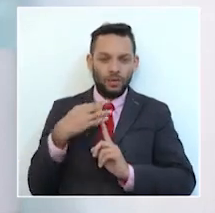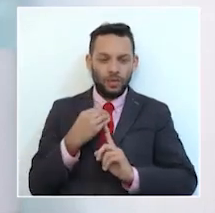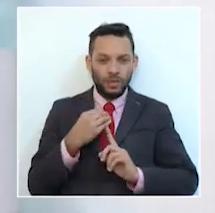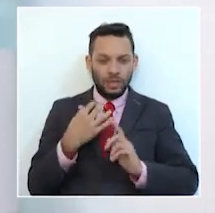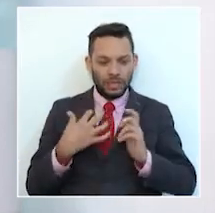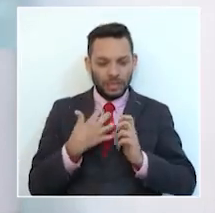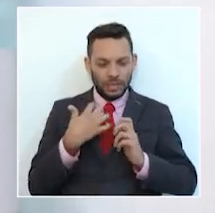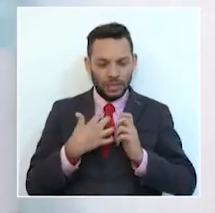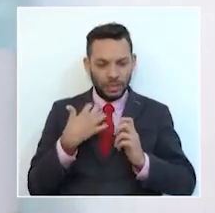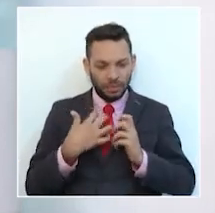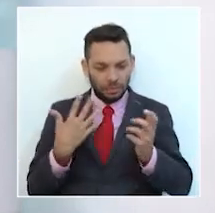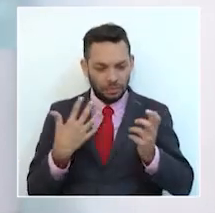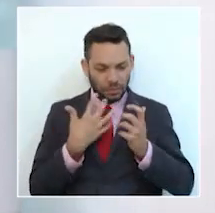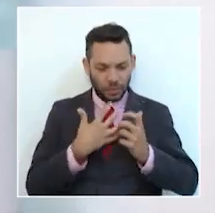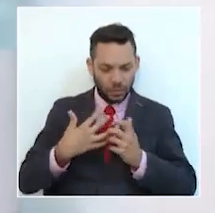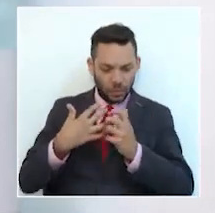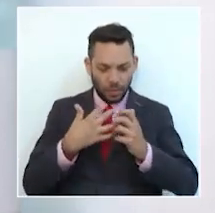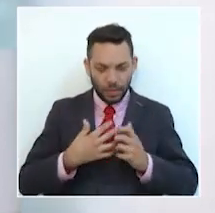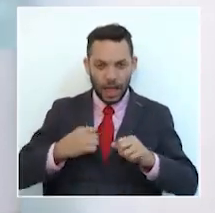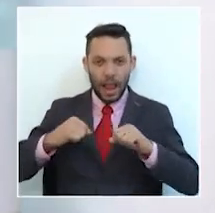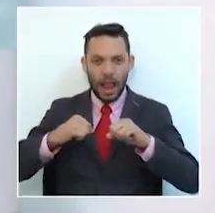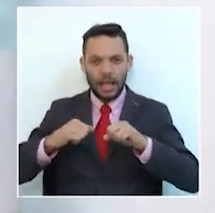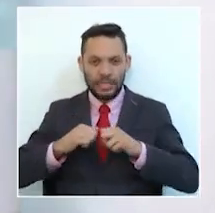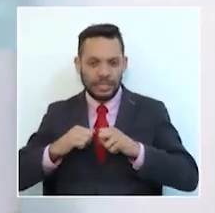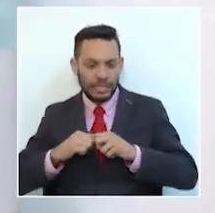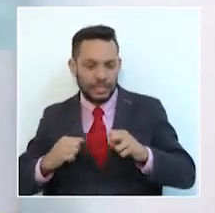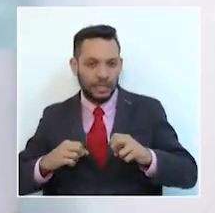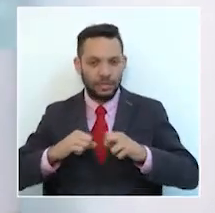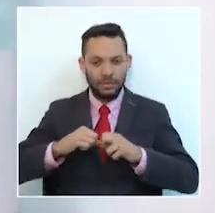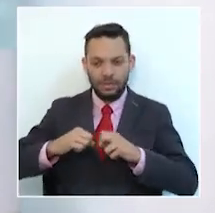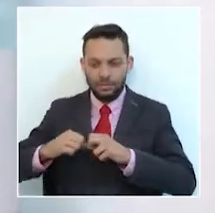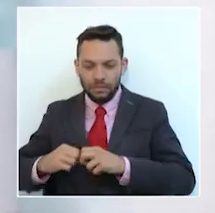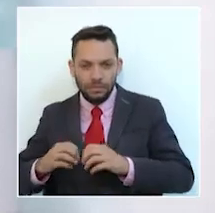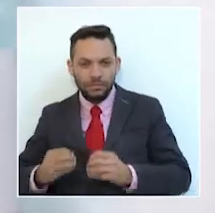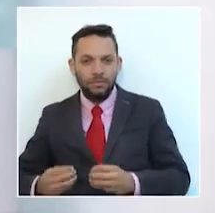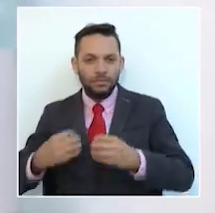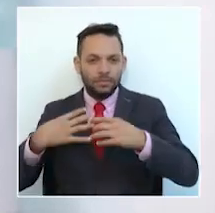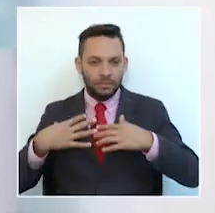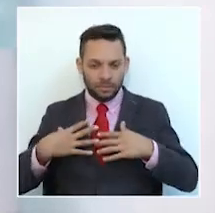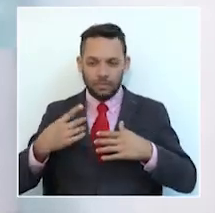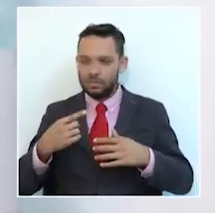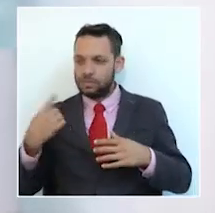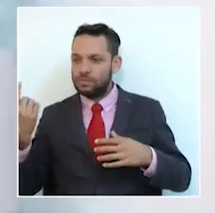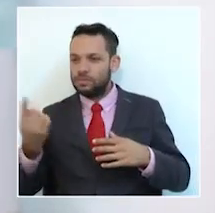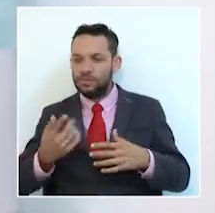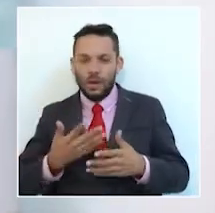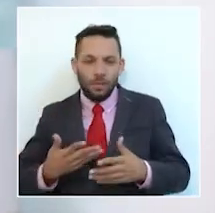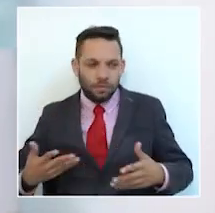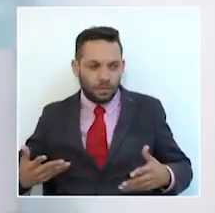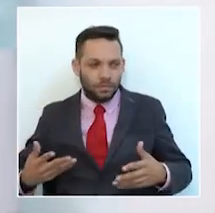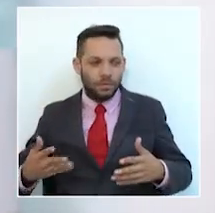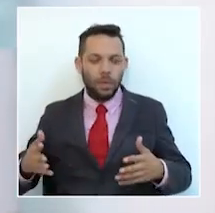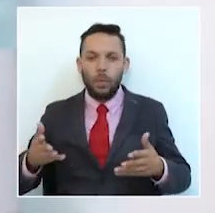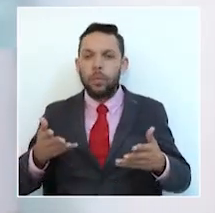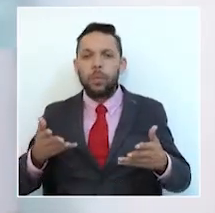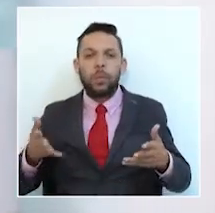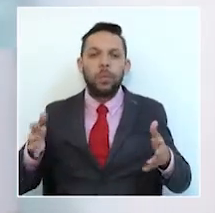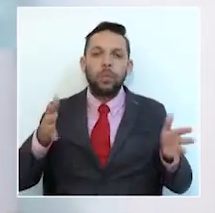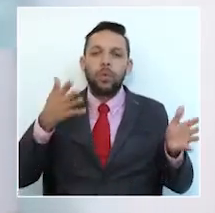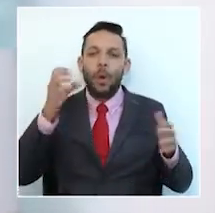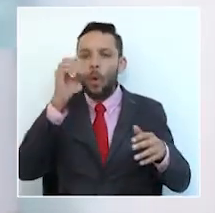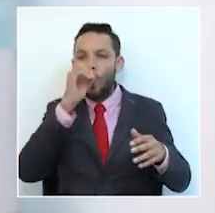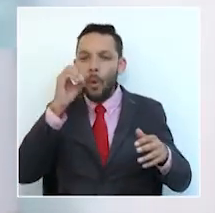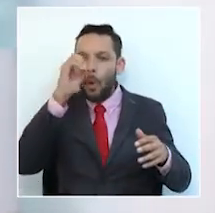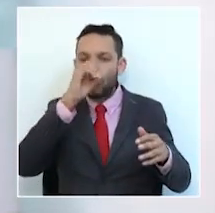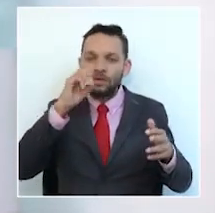y toda una serie de reacciones entonces nosotros estamos inmersos en un fluido que es el aire que es importante a